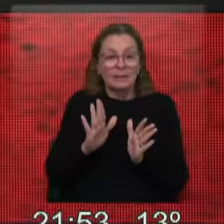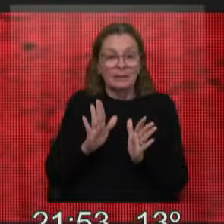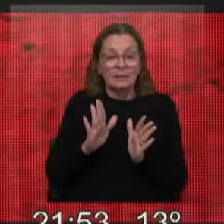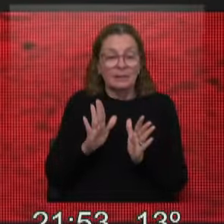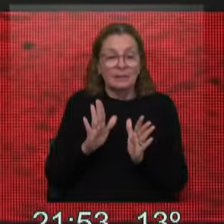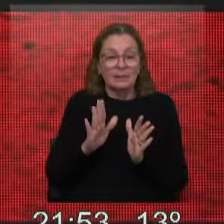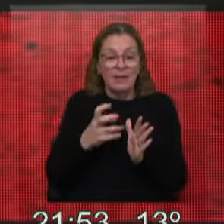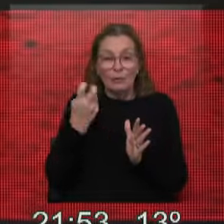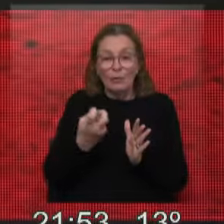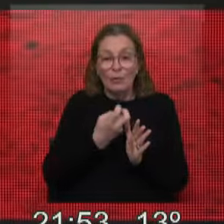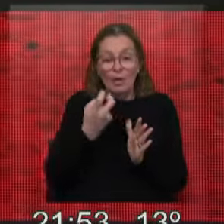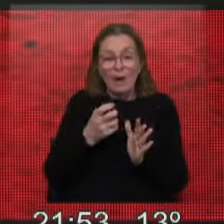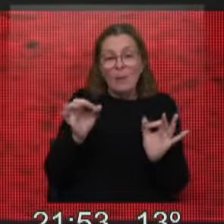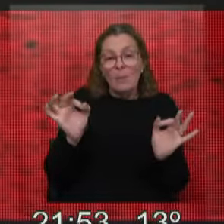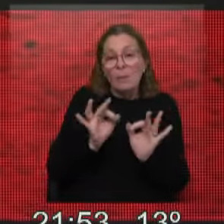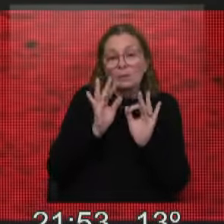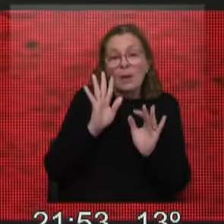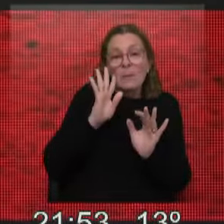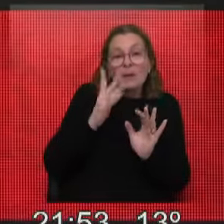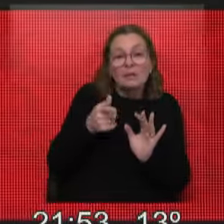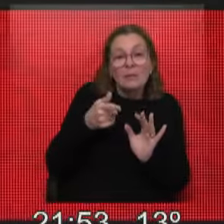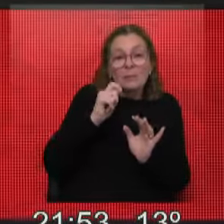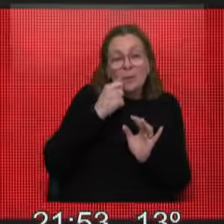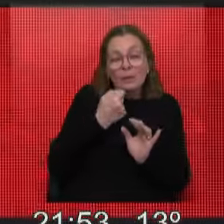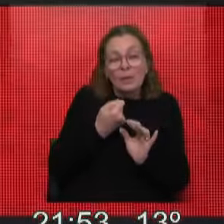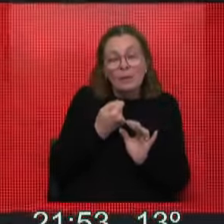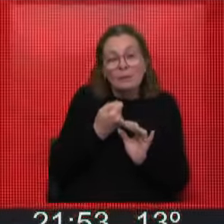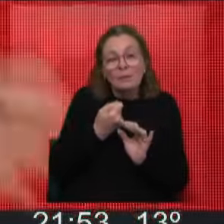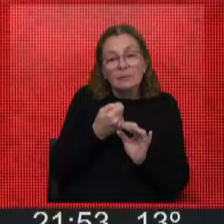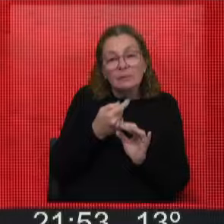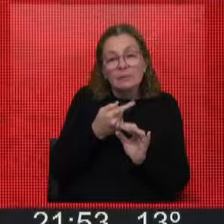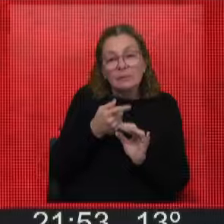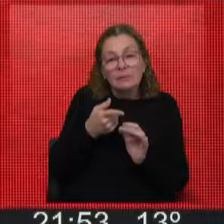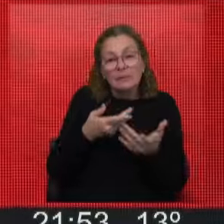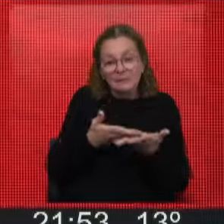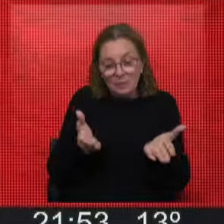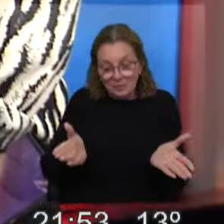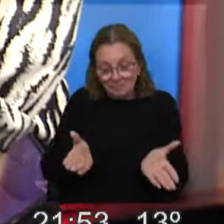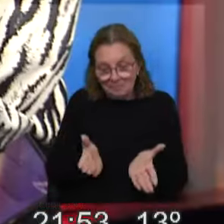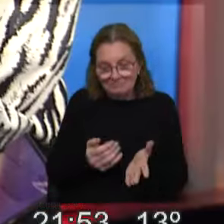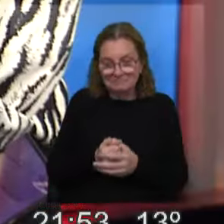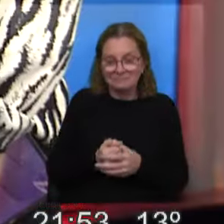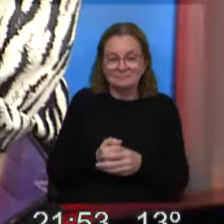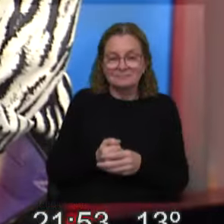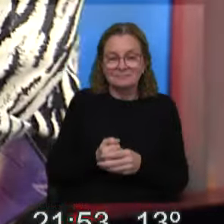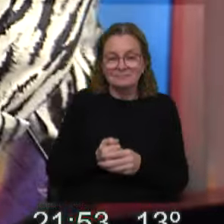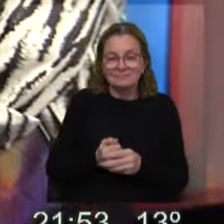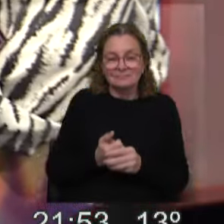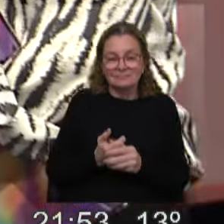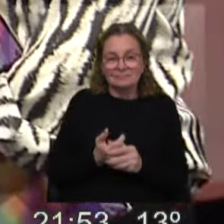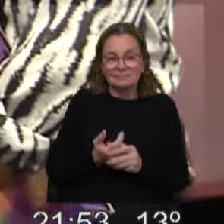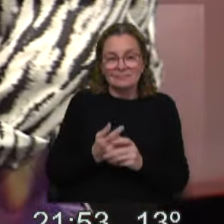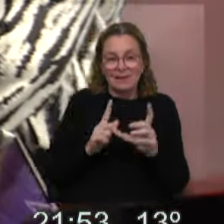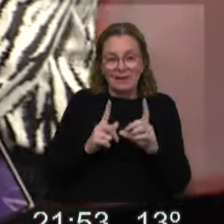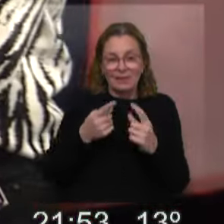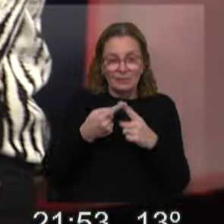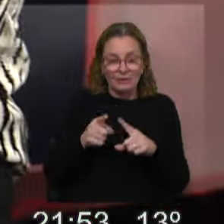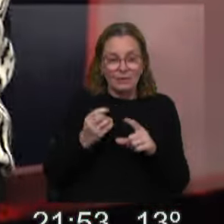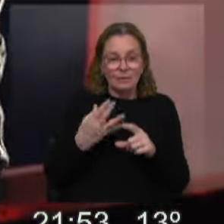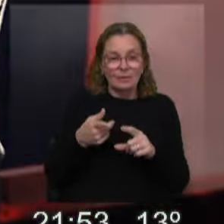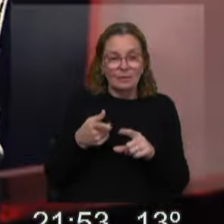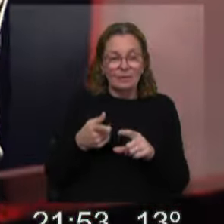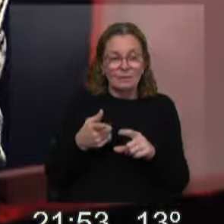a buscar música así, a intentar hacer música así, y bueno, y desembocó en ahí, esto. Ahí hay una particularidad porque es, bueno,